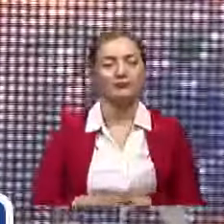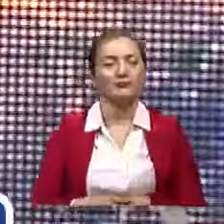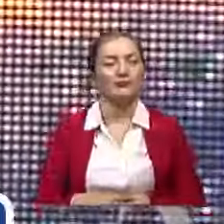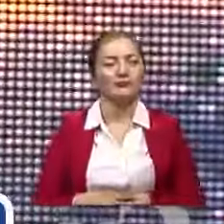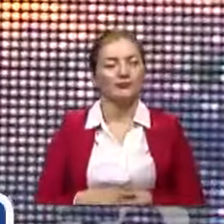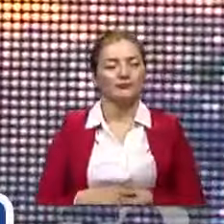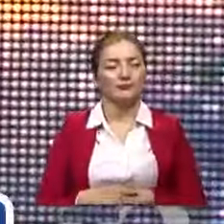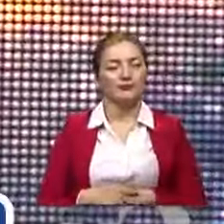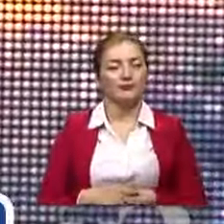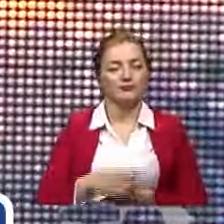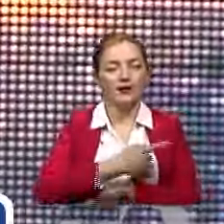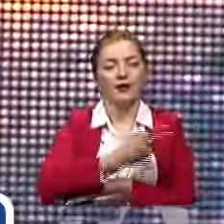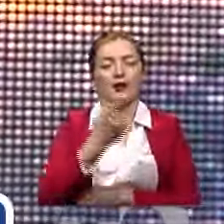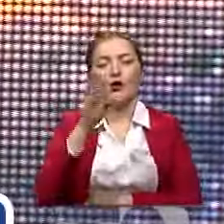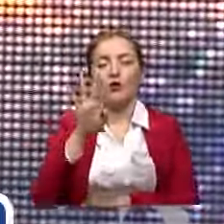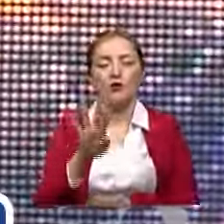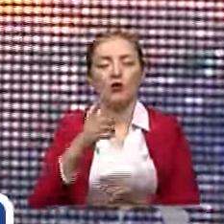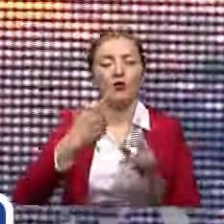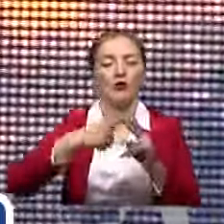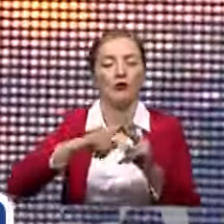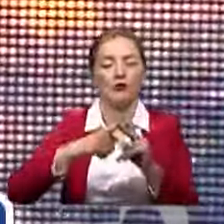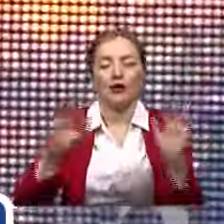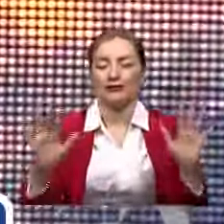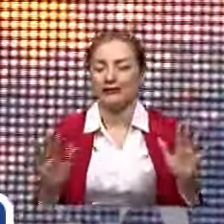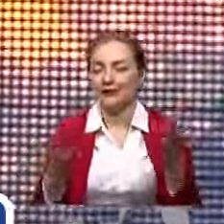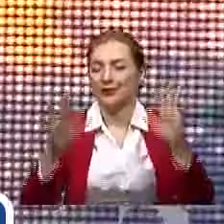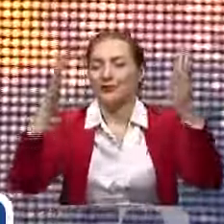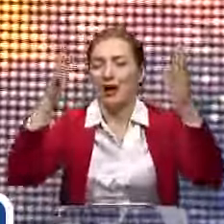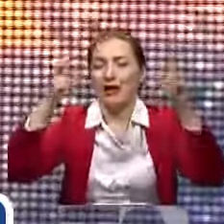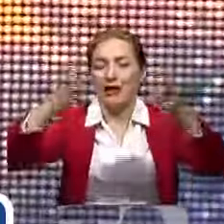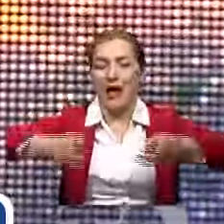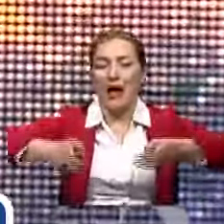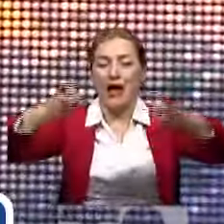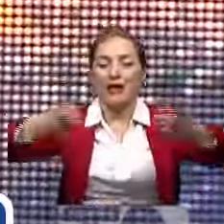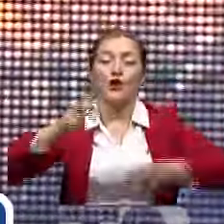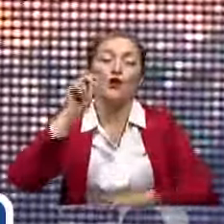El día 4 comenzamos con el Festival del Cangrejo Azul